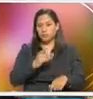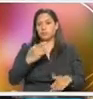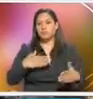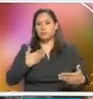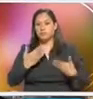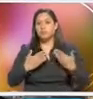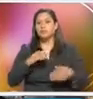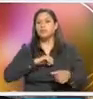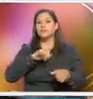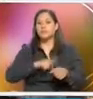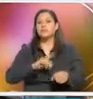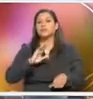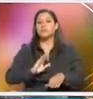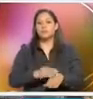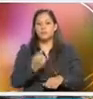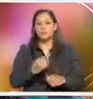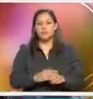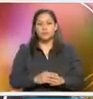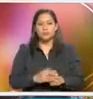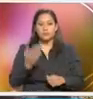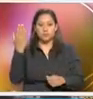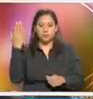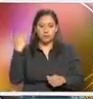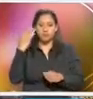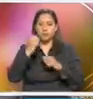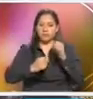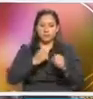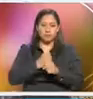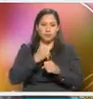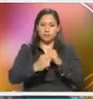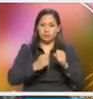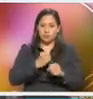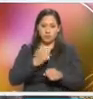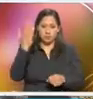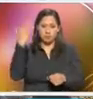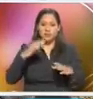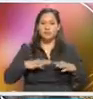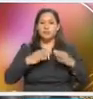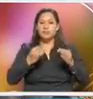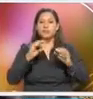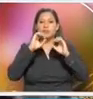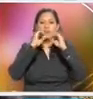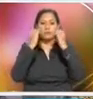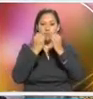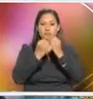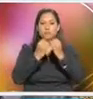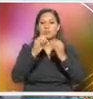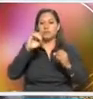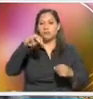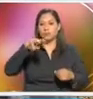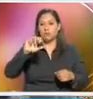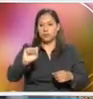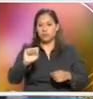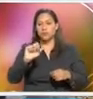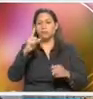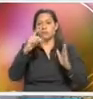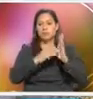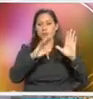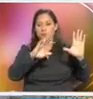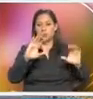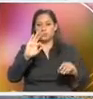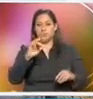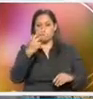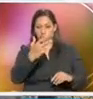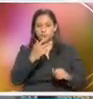específicamente porque hace bastantes años se fundó la Organización Mundial de la Salud en